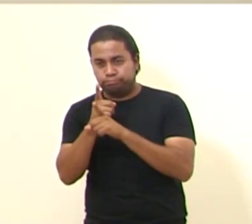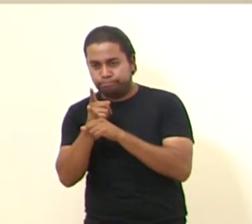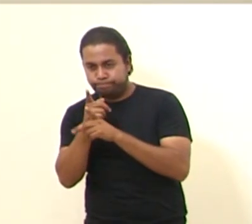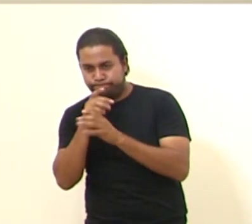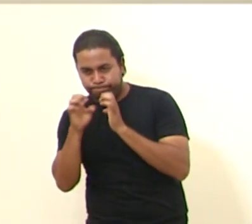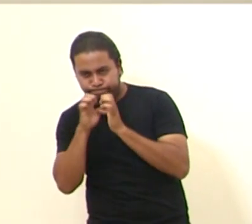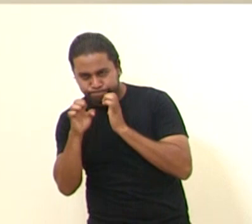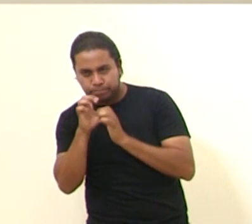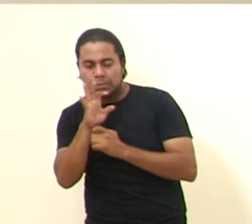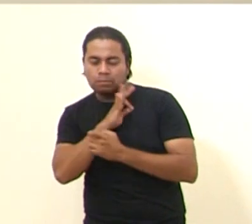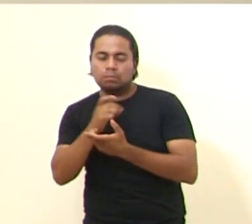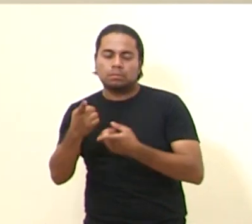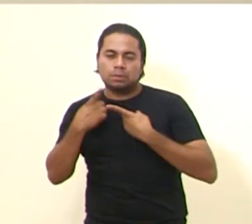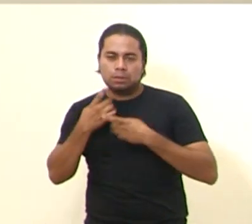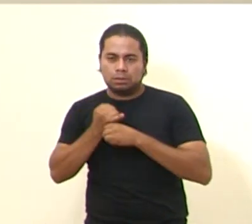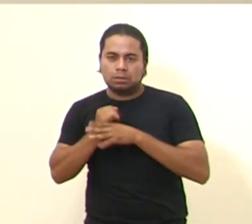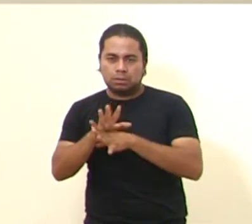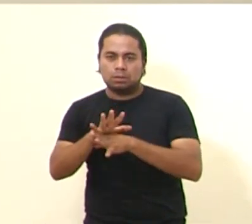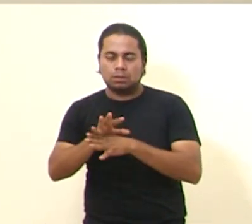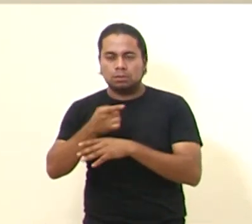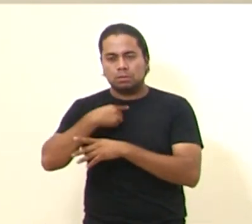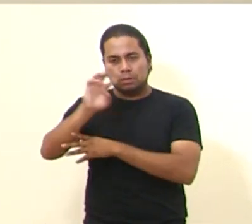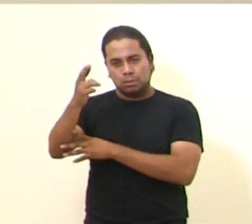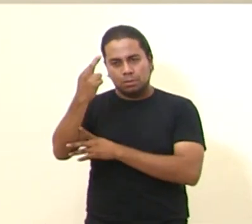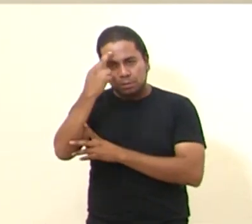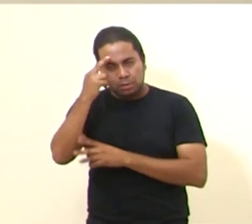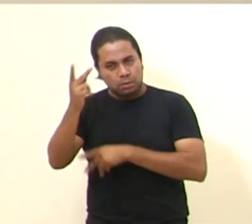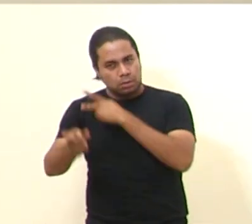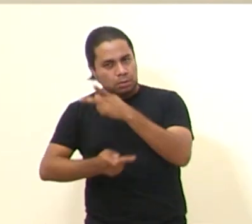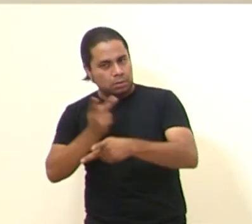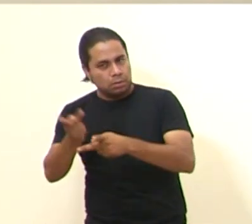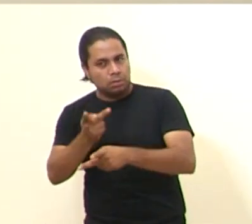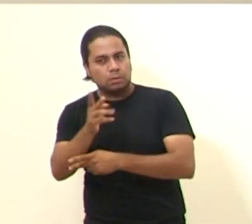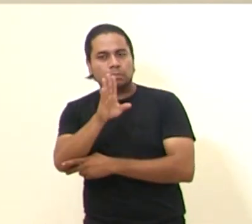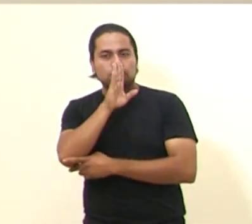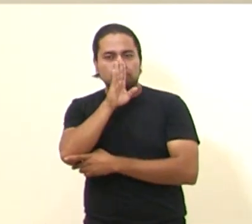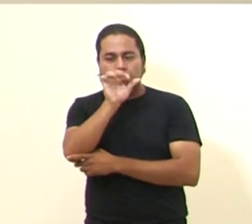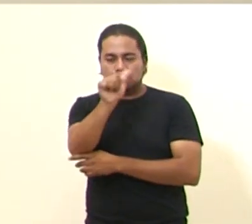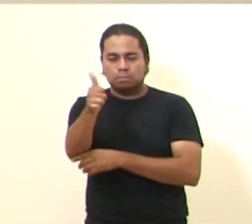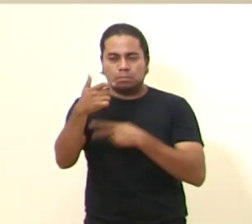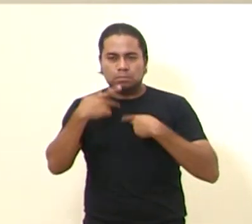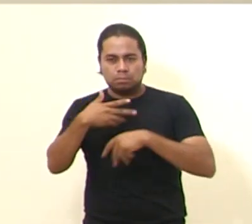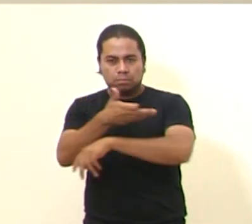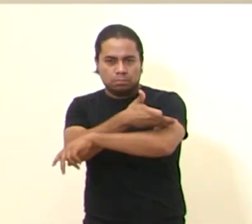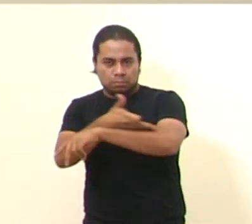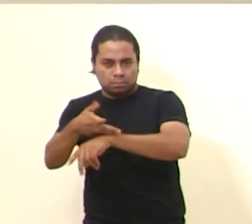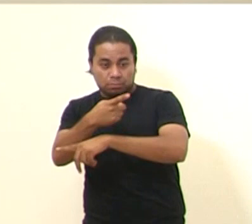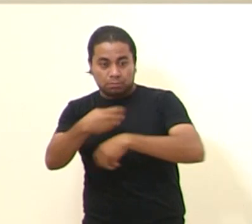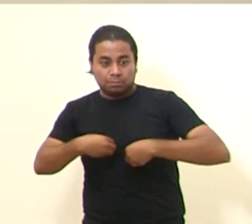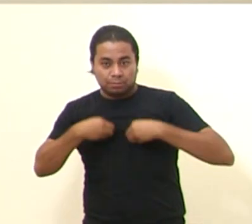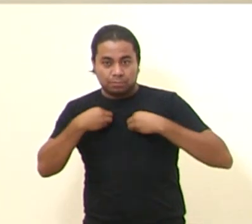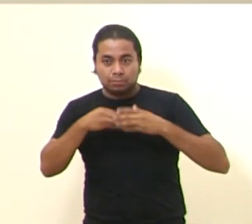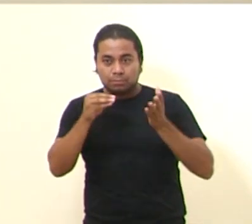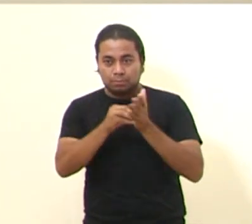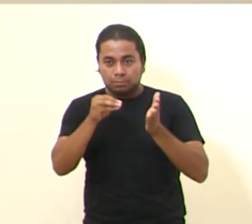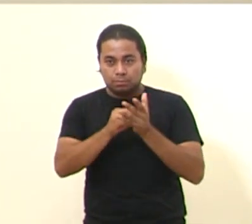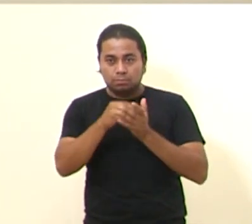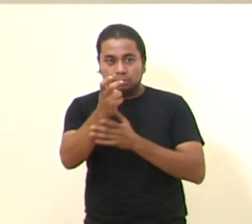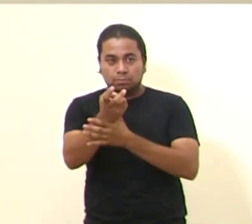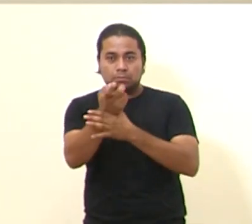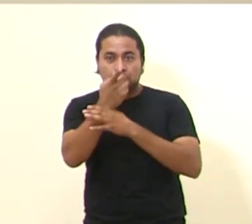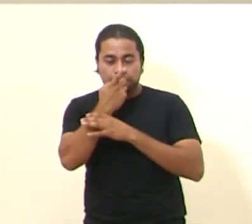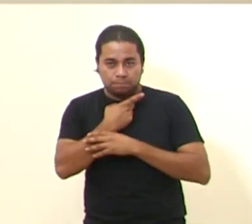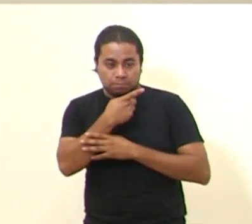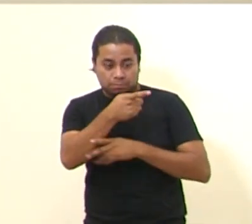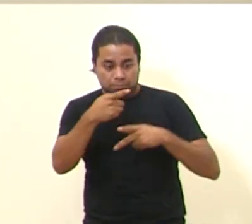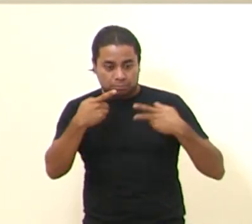información. Entonces, yo recordé, le pregunté a mi mamá y a otros familiares que todavía viven ahí, ellos me dijeron, pues los